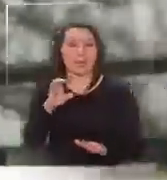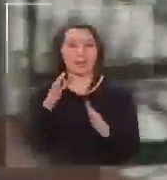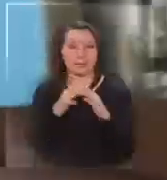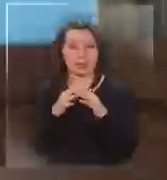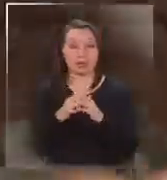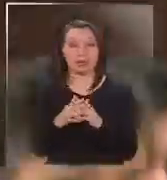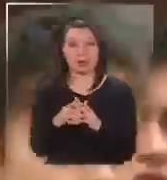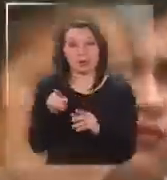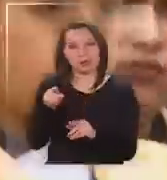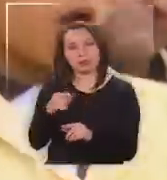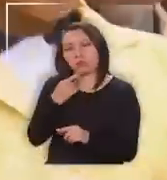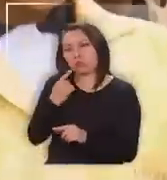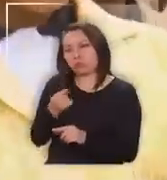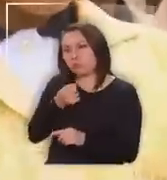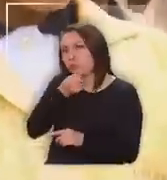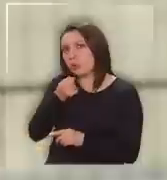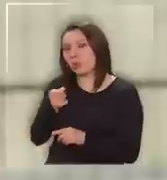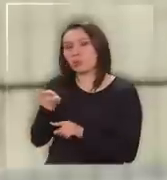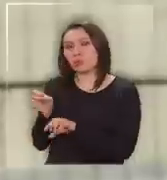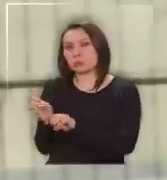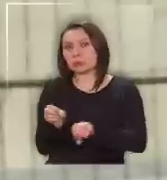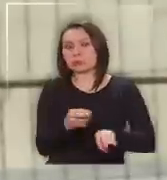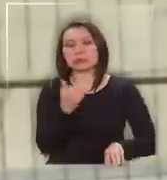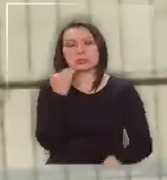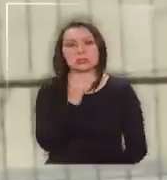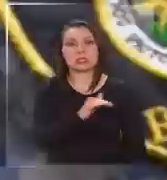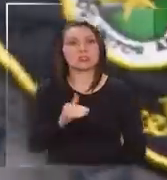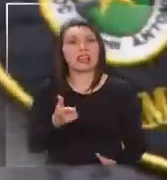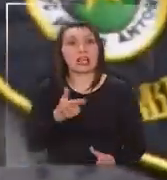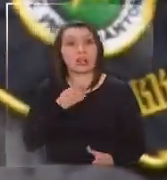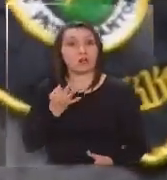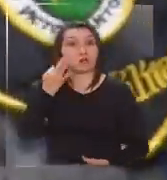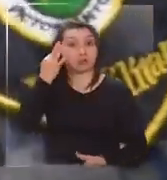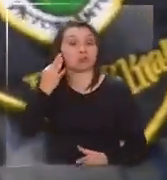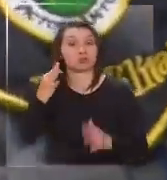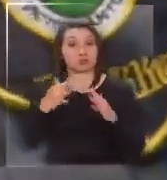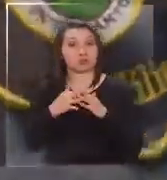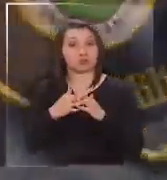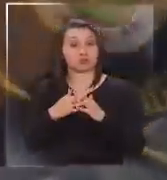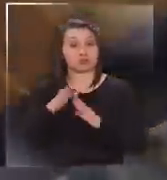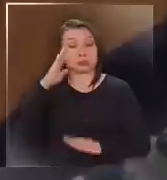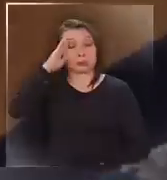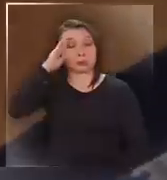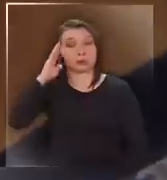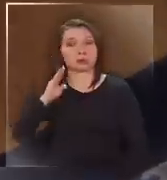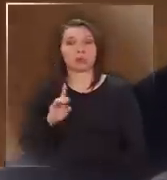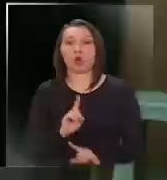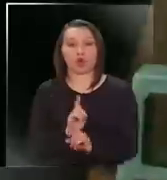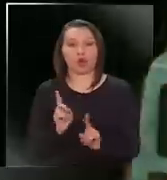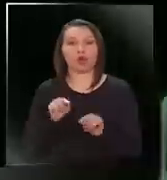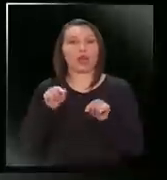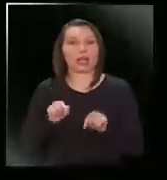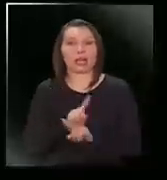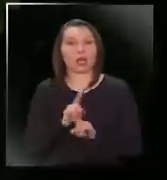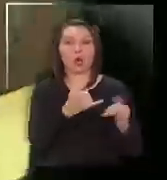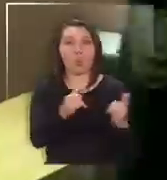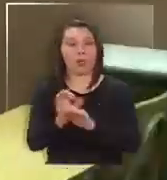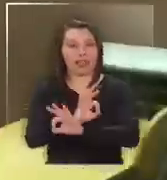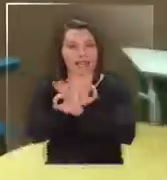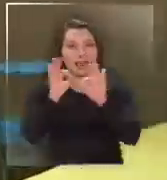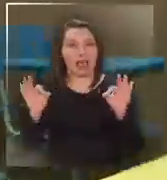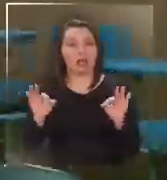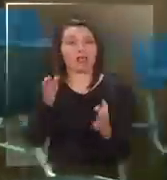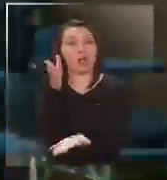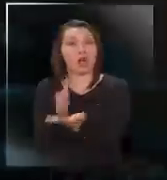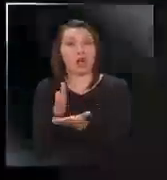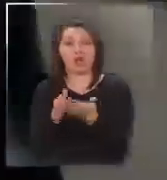usted está formando niños, bueno, que quieren ser soldados, que juegan a ser, mire, soldados. La idea, no, aquí no se juega nada. Es